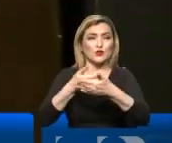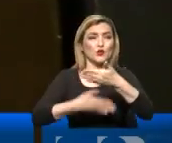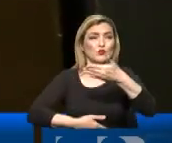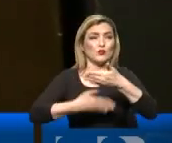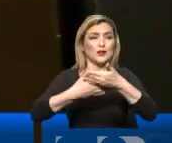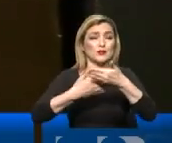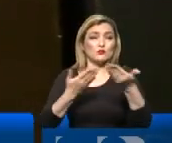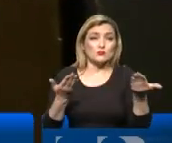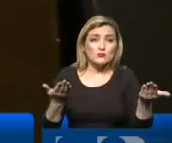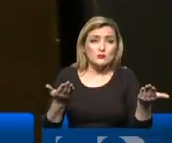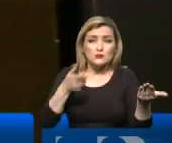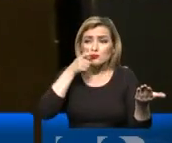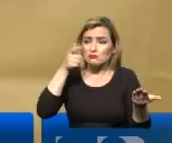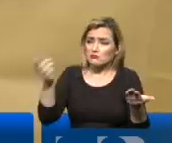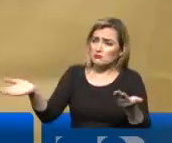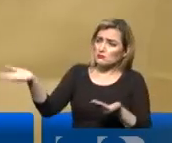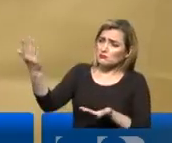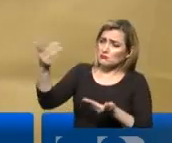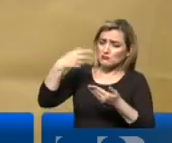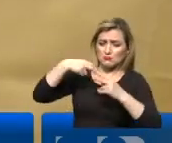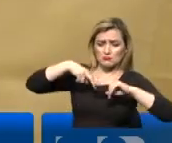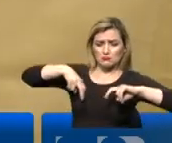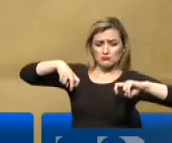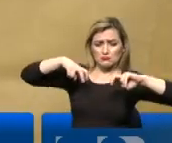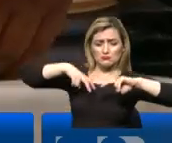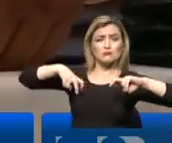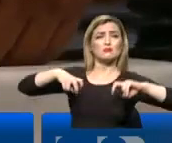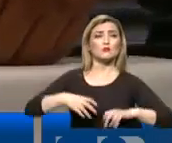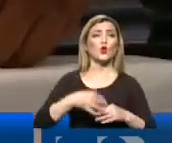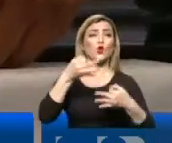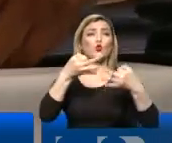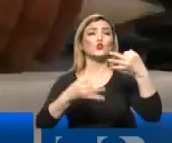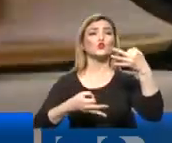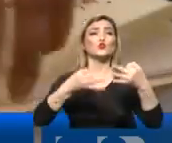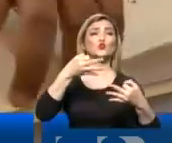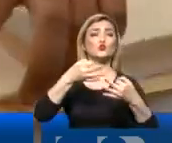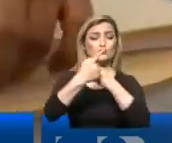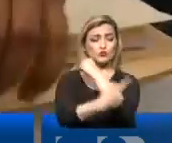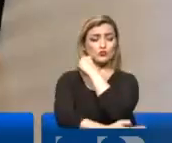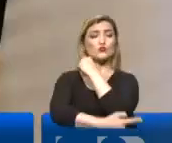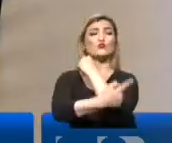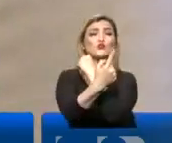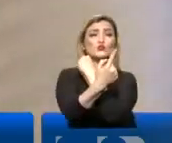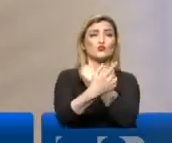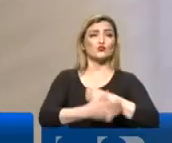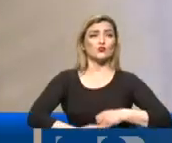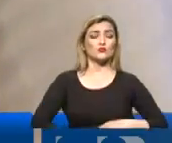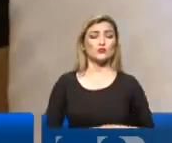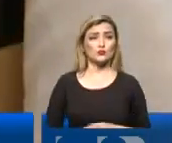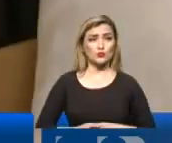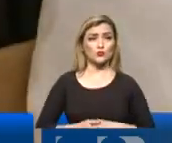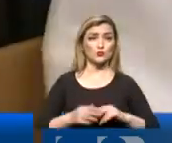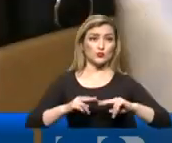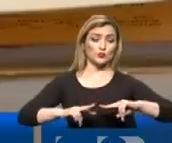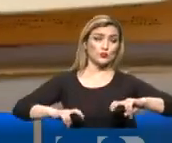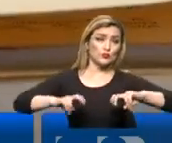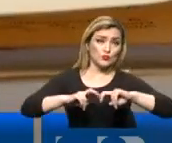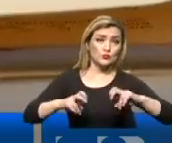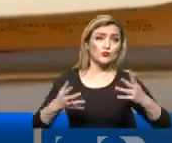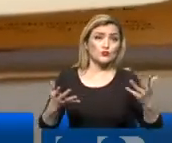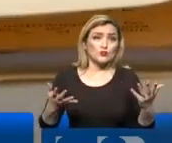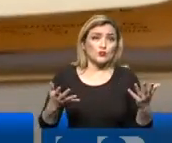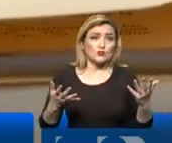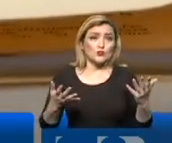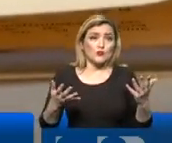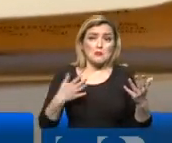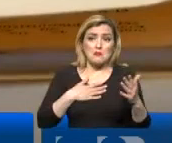Dice que le abren las puertas a la fiscalía para que investigue y a la justicia para que sancione, incluso si esas investigaciones alcanzan a